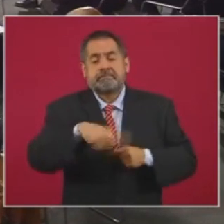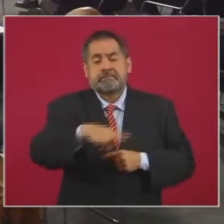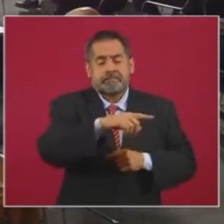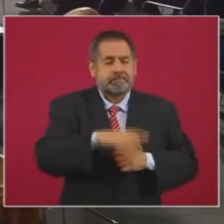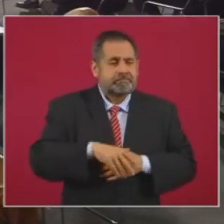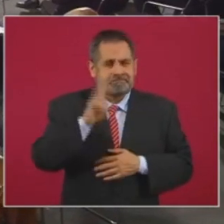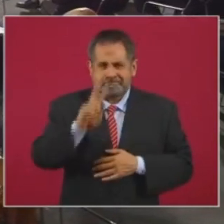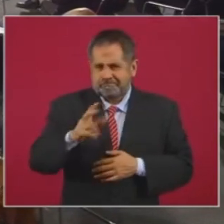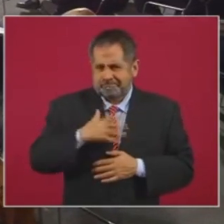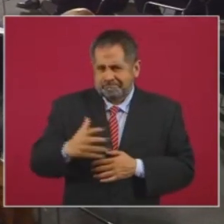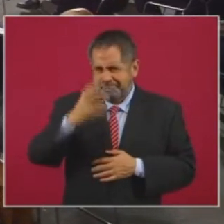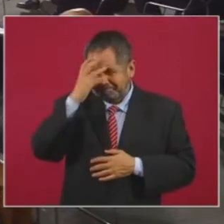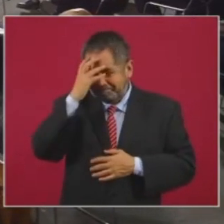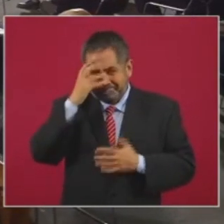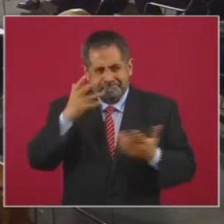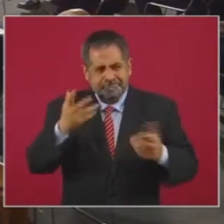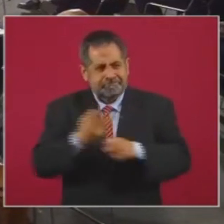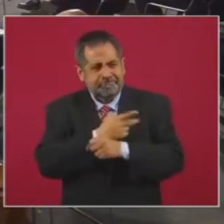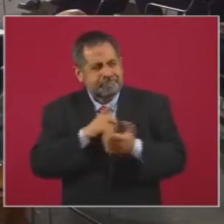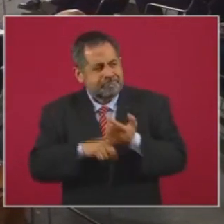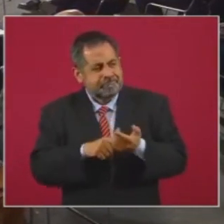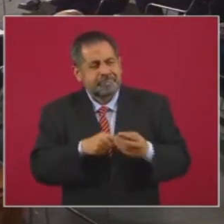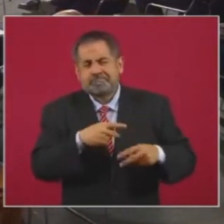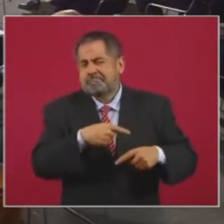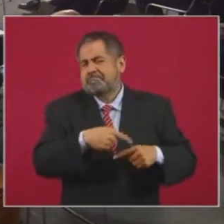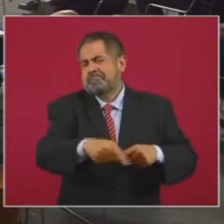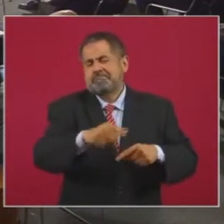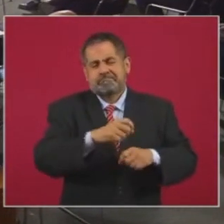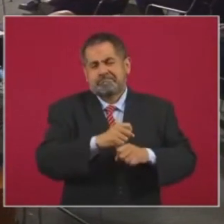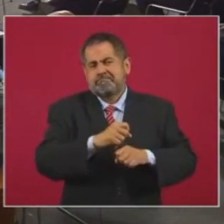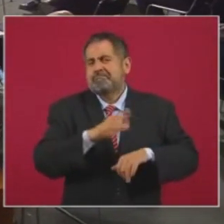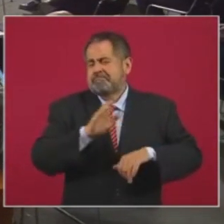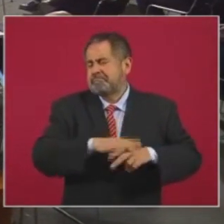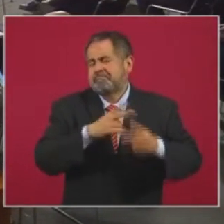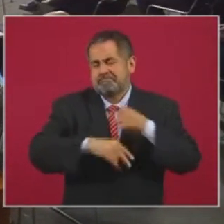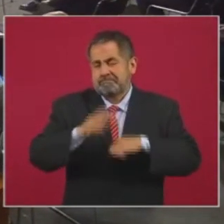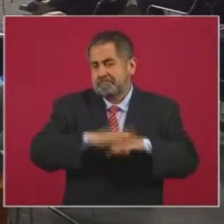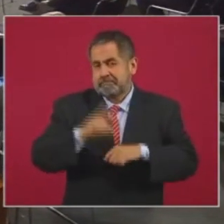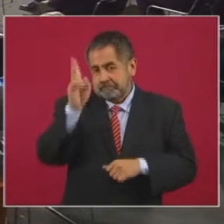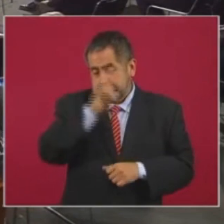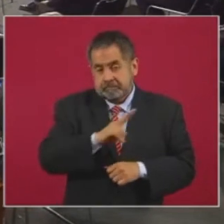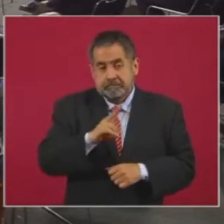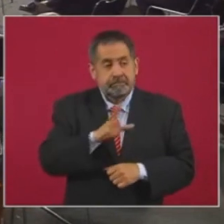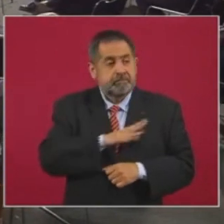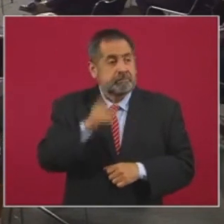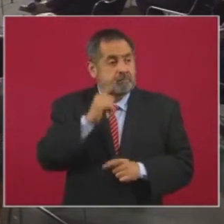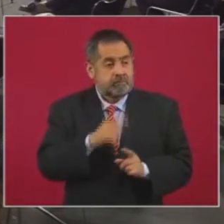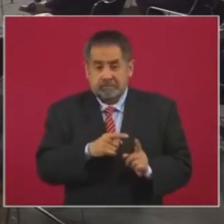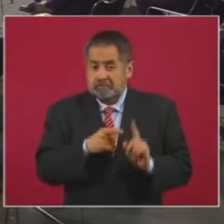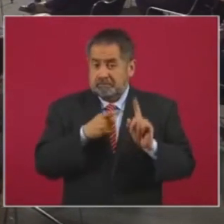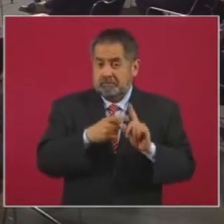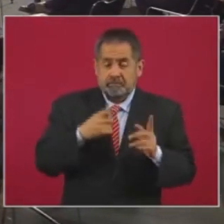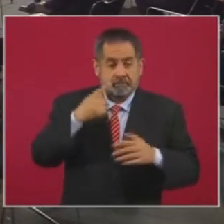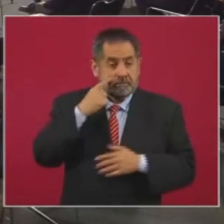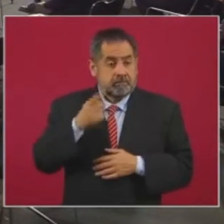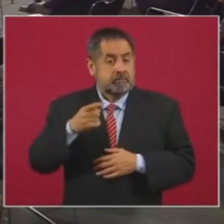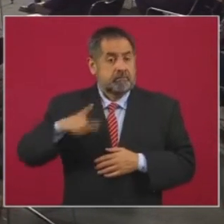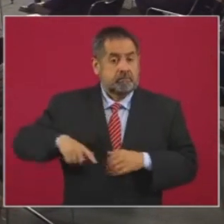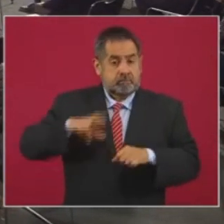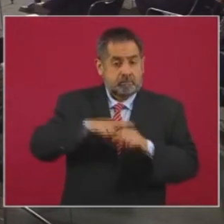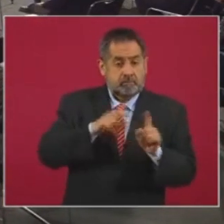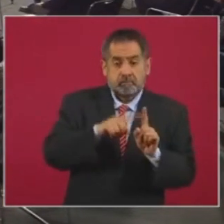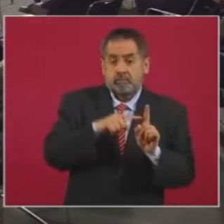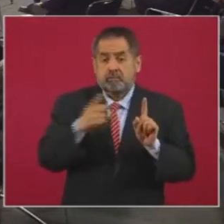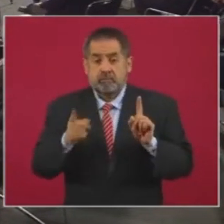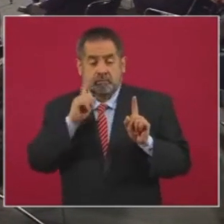caso vergonzoso y por demás un detonante de violencia. Es un caso único en todo el país. La hija del gobernador de ese